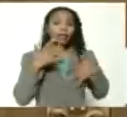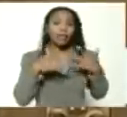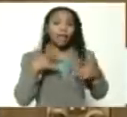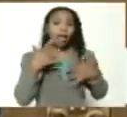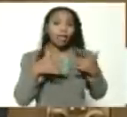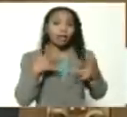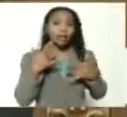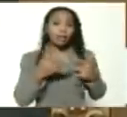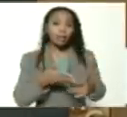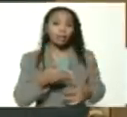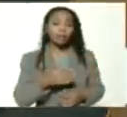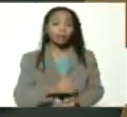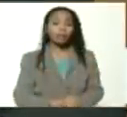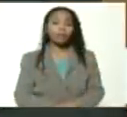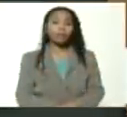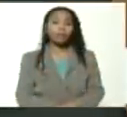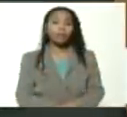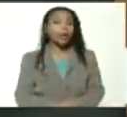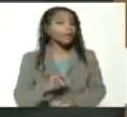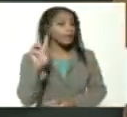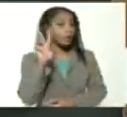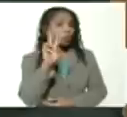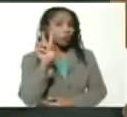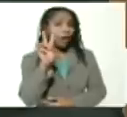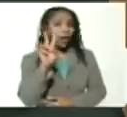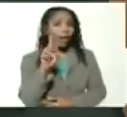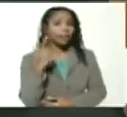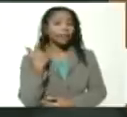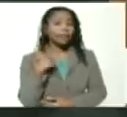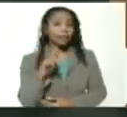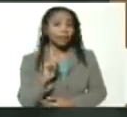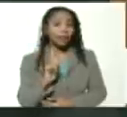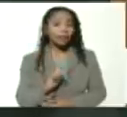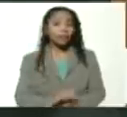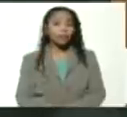hechos. Venezuela tiene,